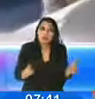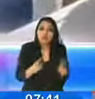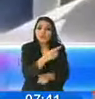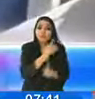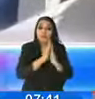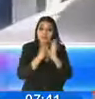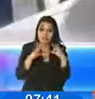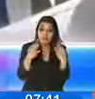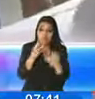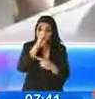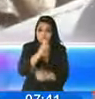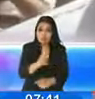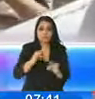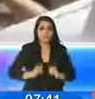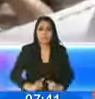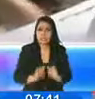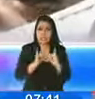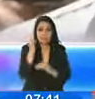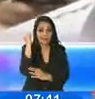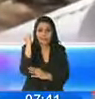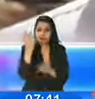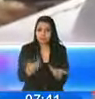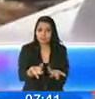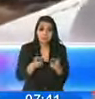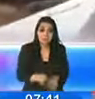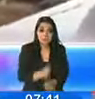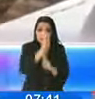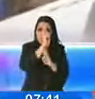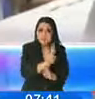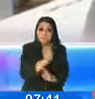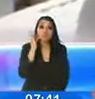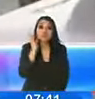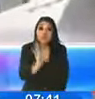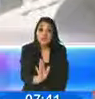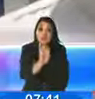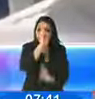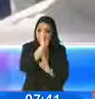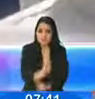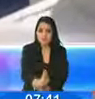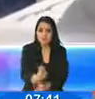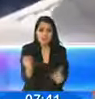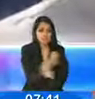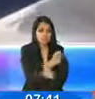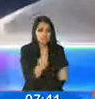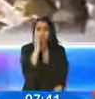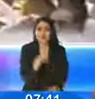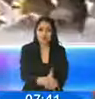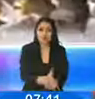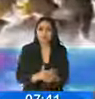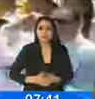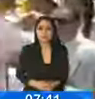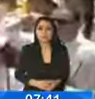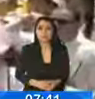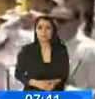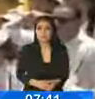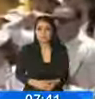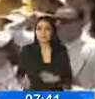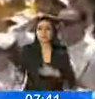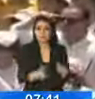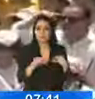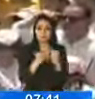de la familia y sin embargo se respete a la mujer y se combata la violencia hacia la mujer. Mientras que por otro lado